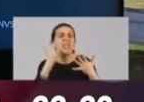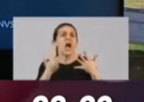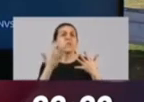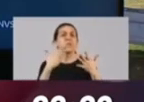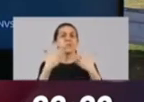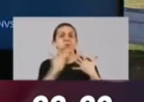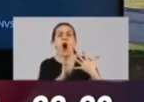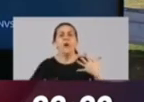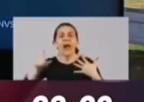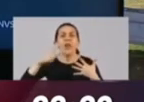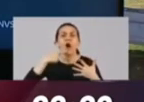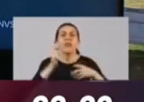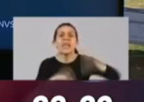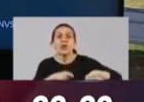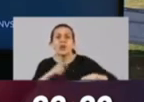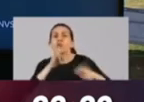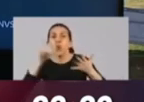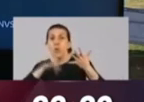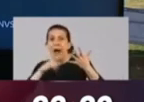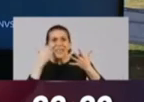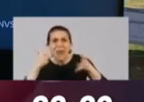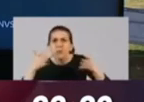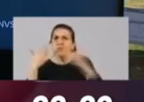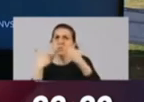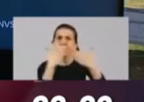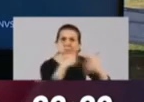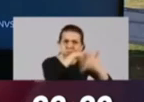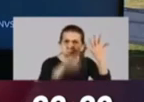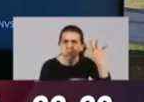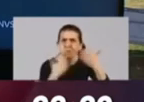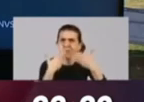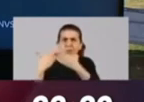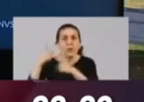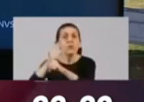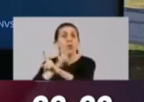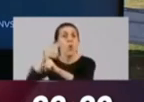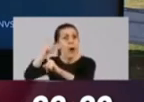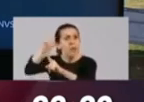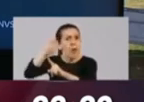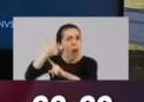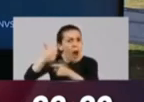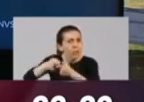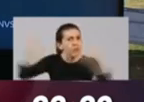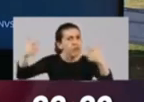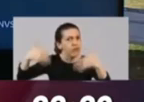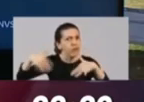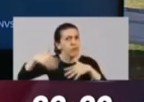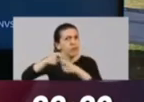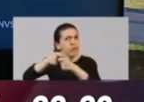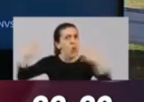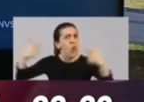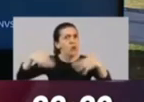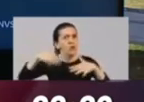gobernador de Santiago del Estero y de Tucumán, que están viviendo también un incremento de casos